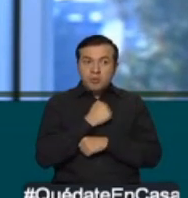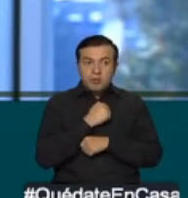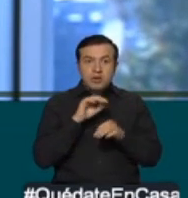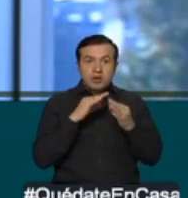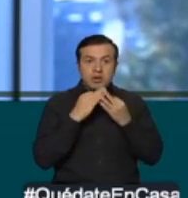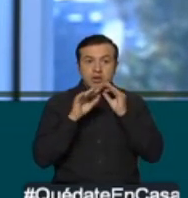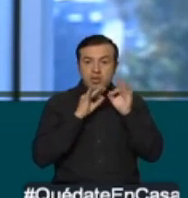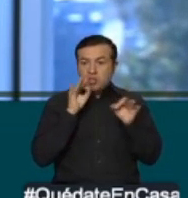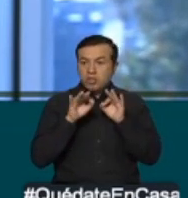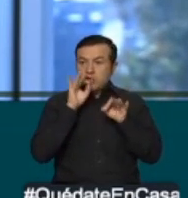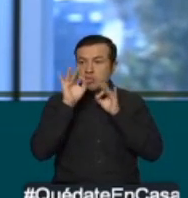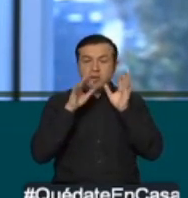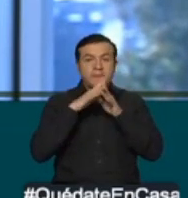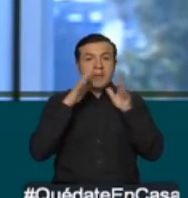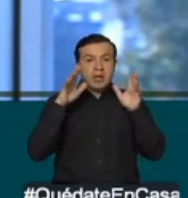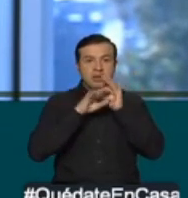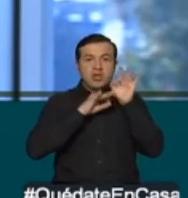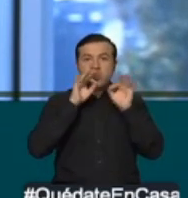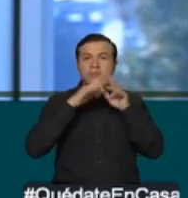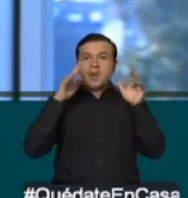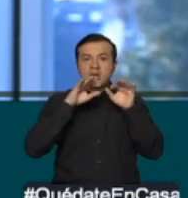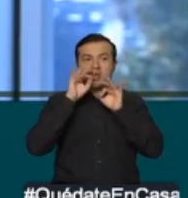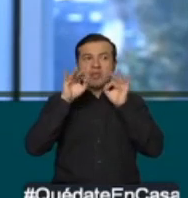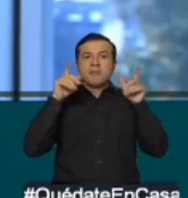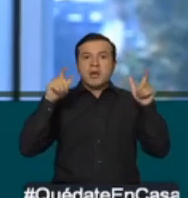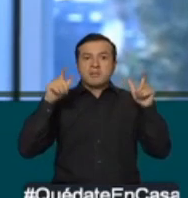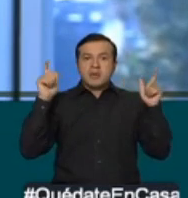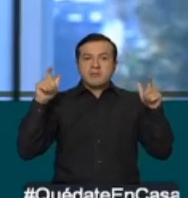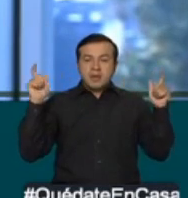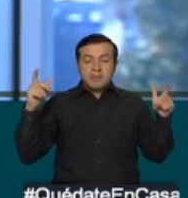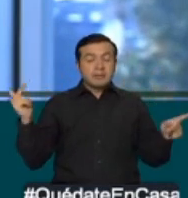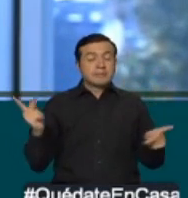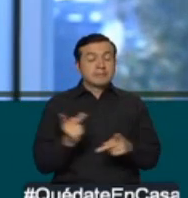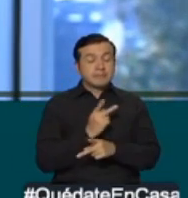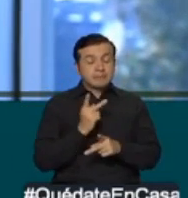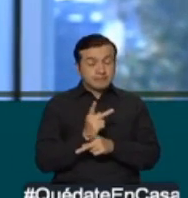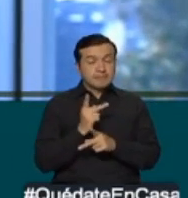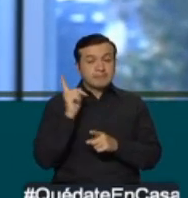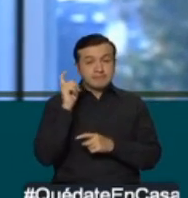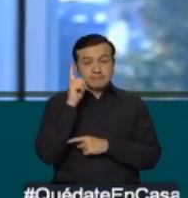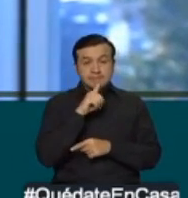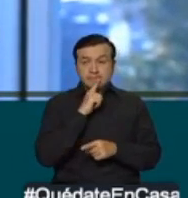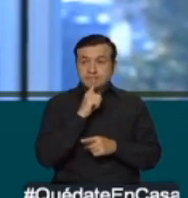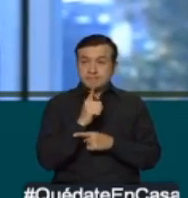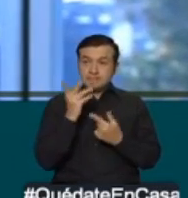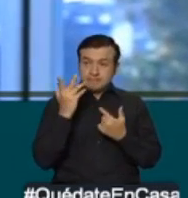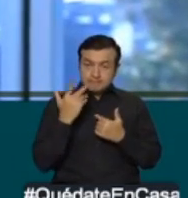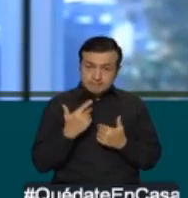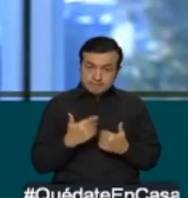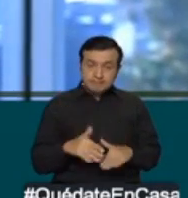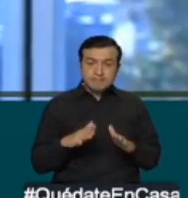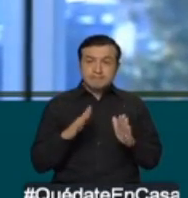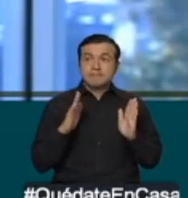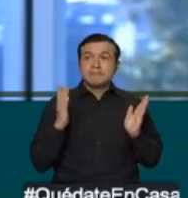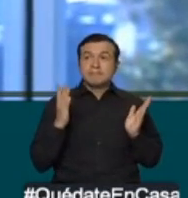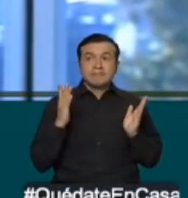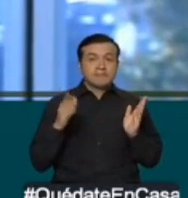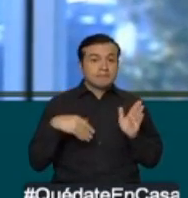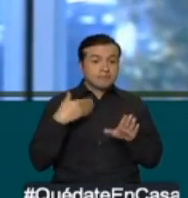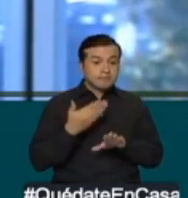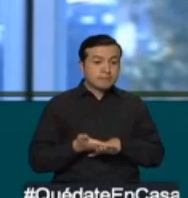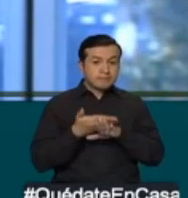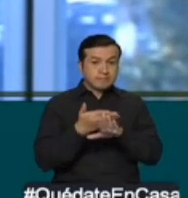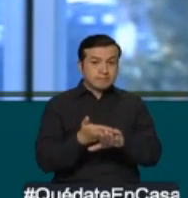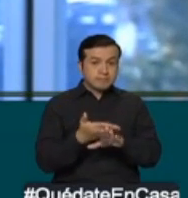familia y contagiar mucho más a los miembros de integrantes de la familia por tanto no podemos colocarnos